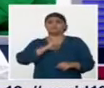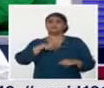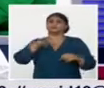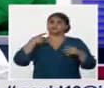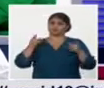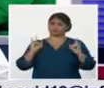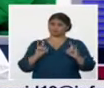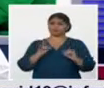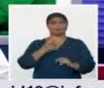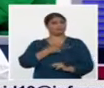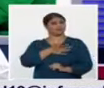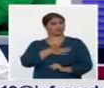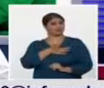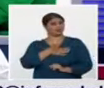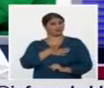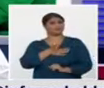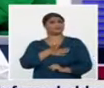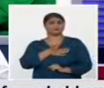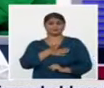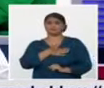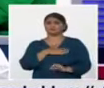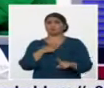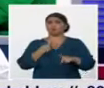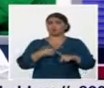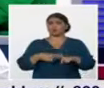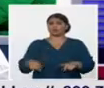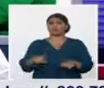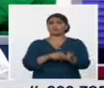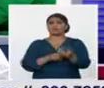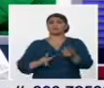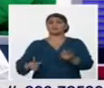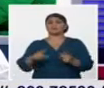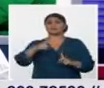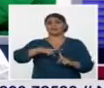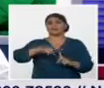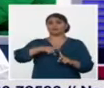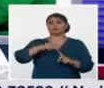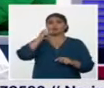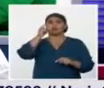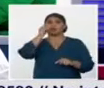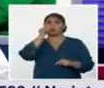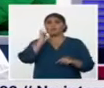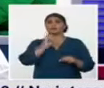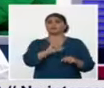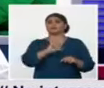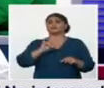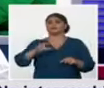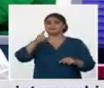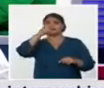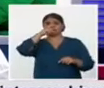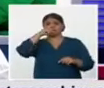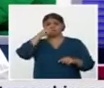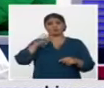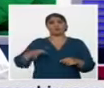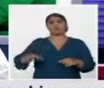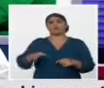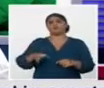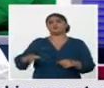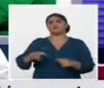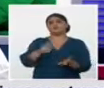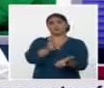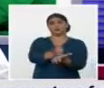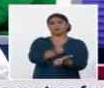fallece. Y fallece en Las Tunas un paciente de 66 años de edad del municipio de Las Tunas